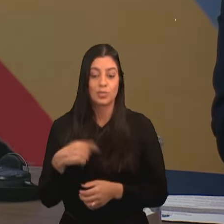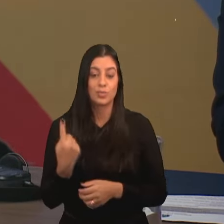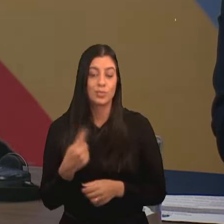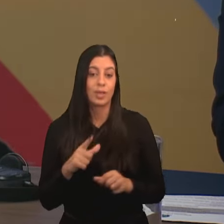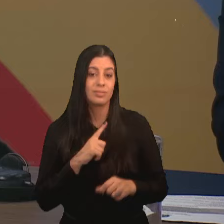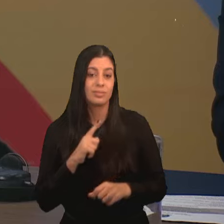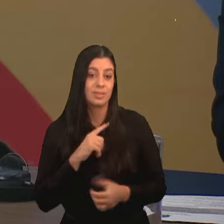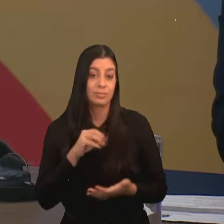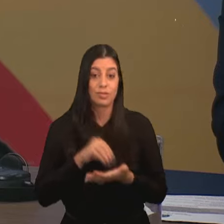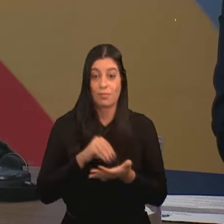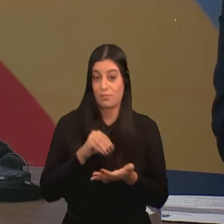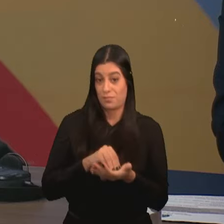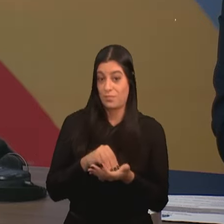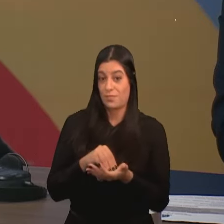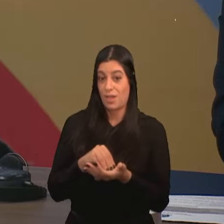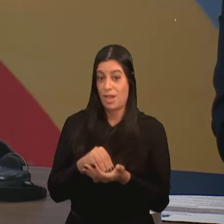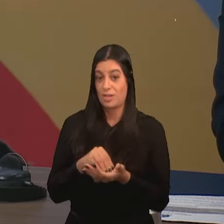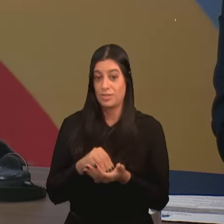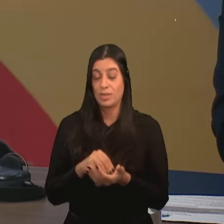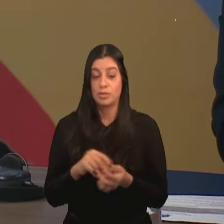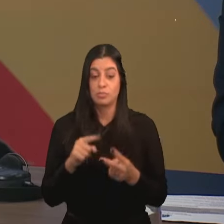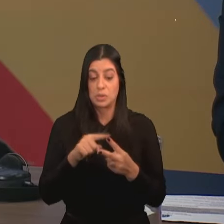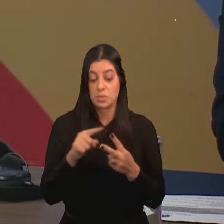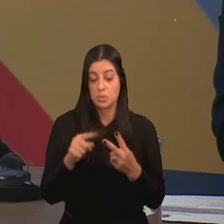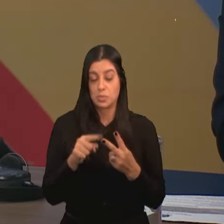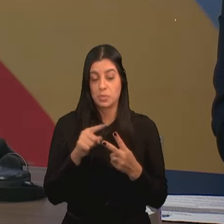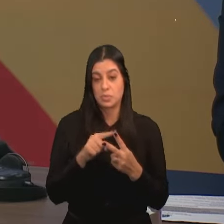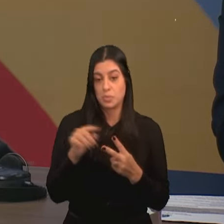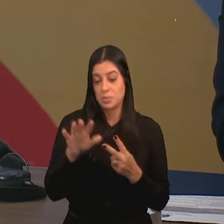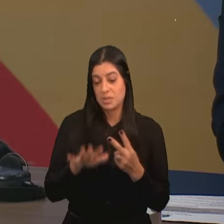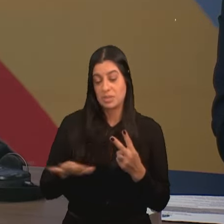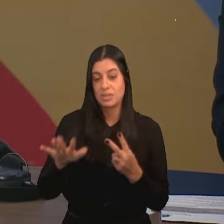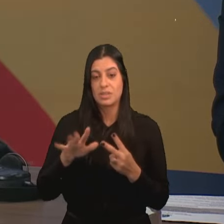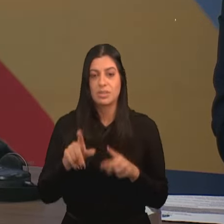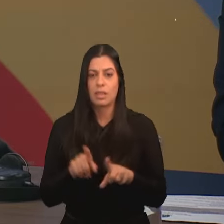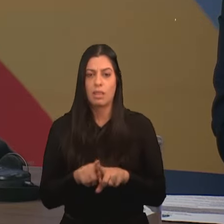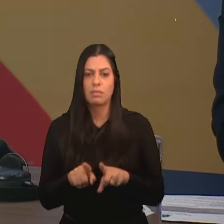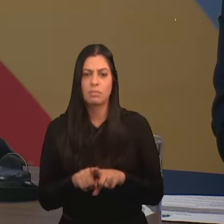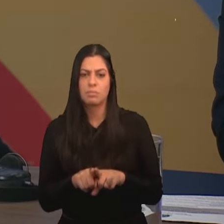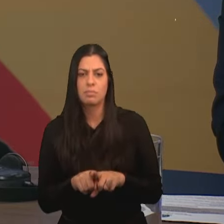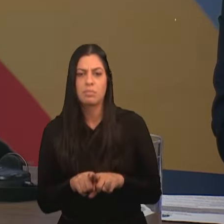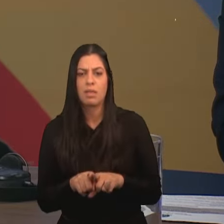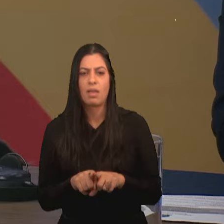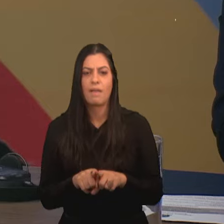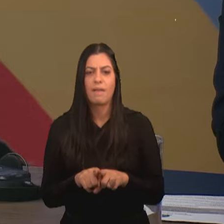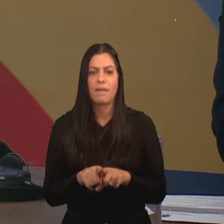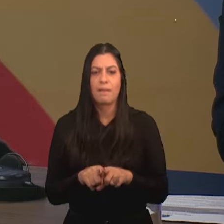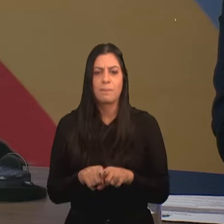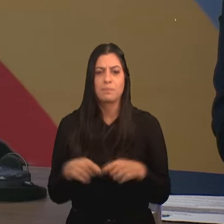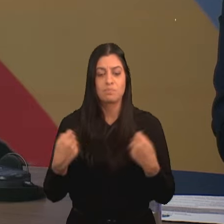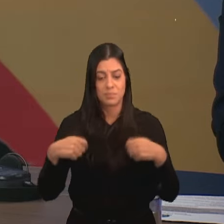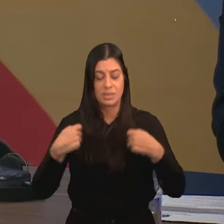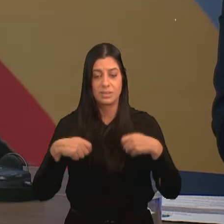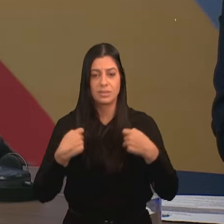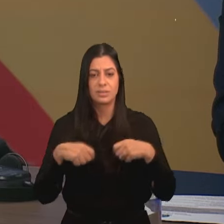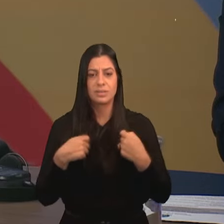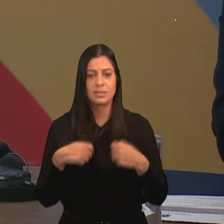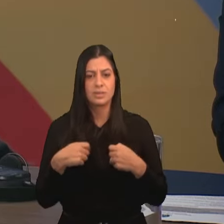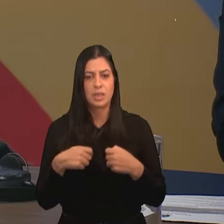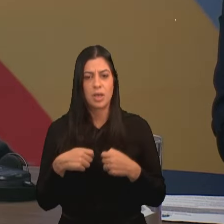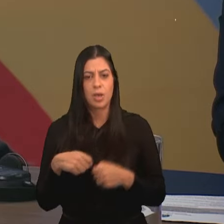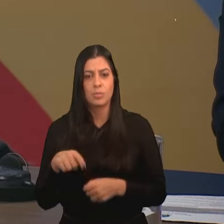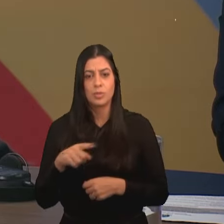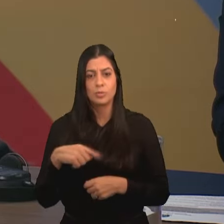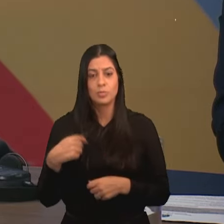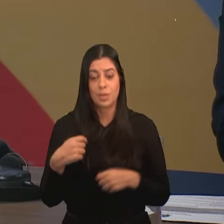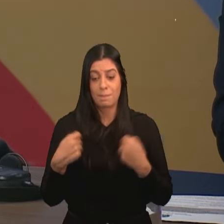nosotros tenemos un déficit normativo en esas dos áreas y eso es fundamental